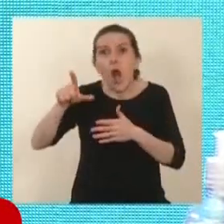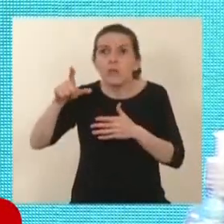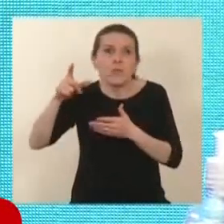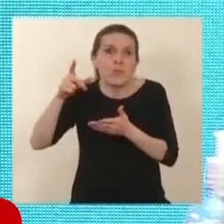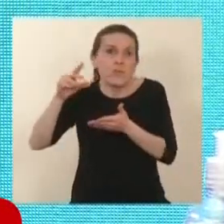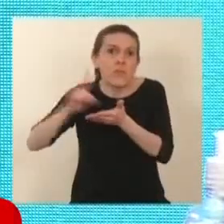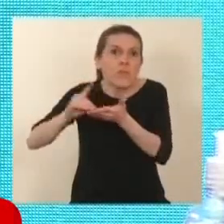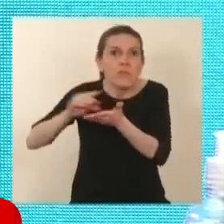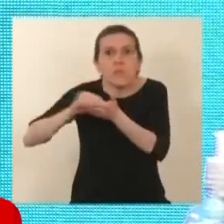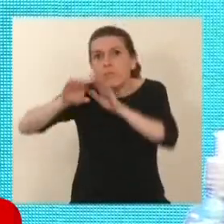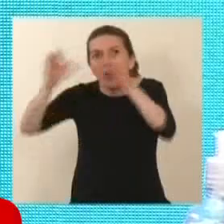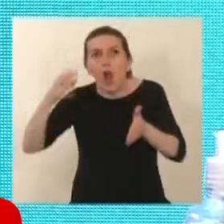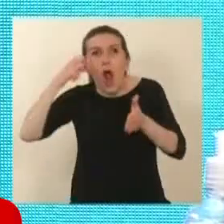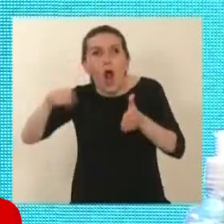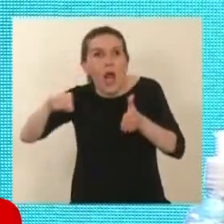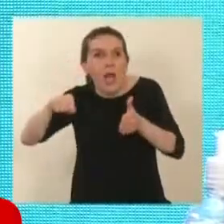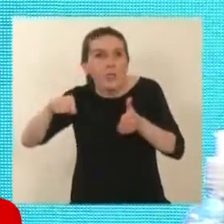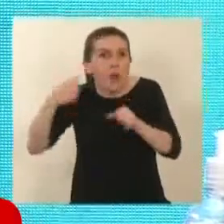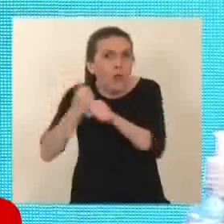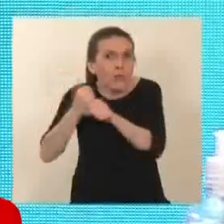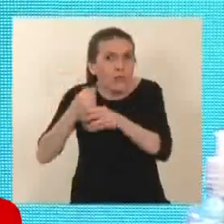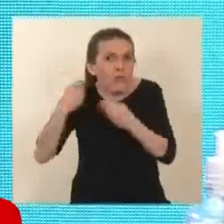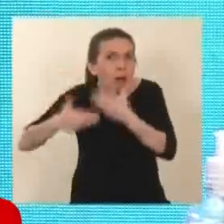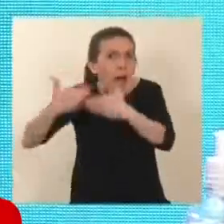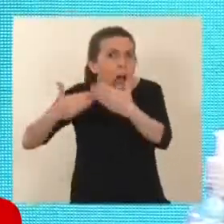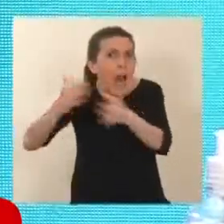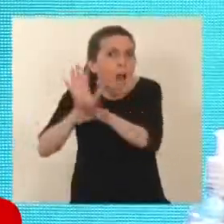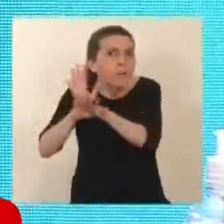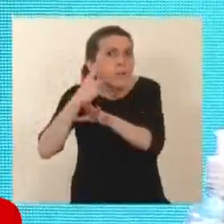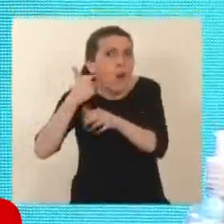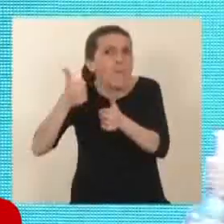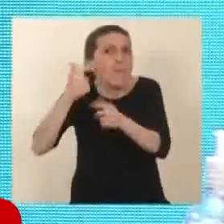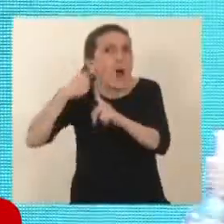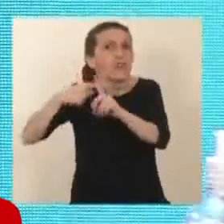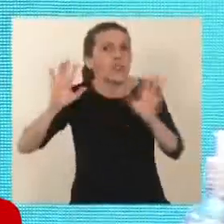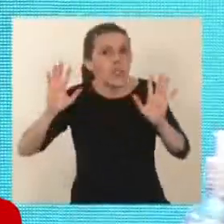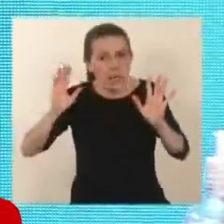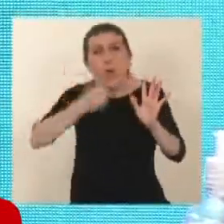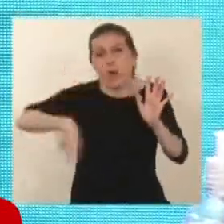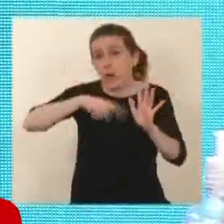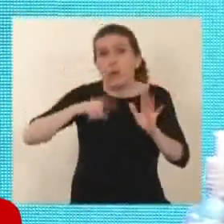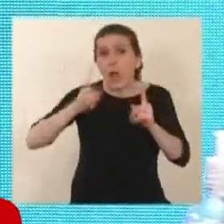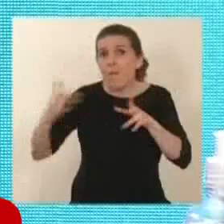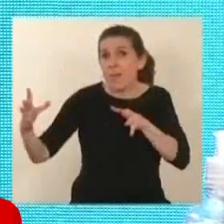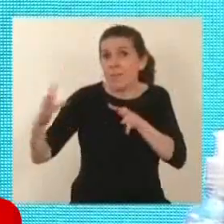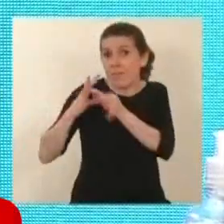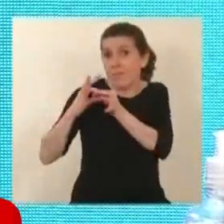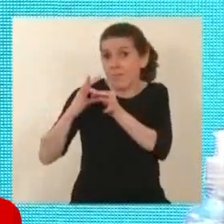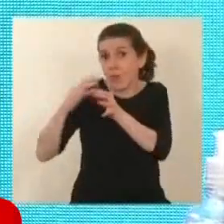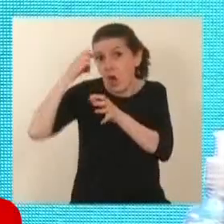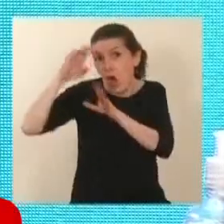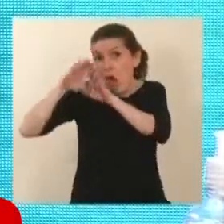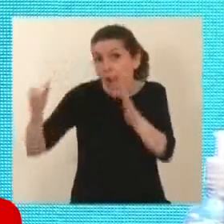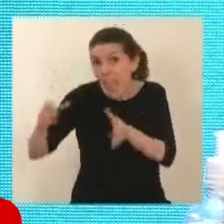de la Nación en poder llegar a un resultado positivo. Y fuimos de la mano con el Congreso en la idea